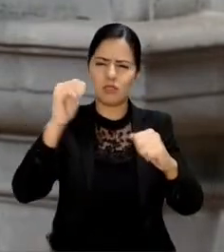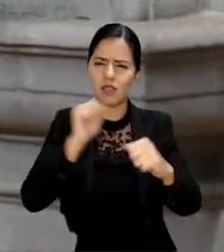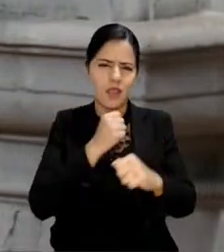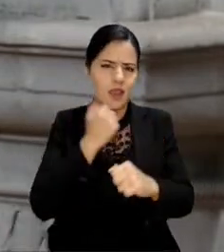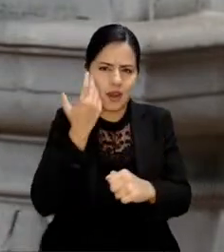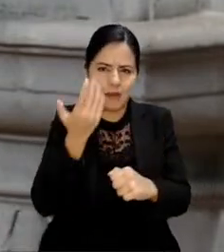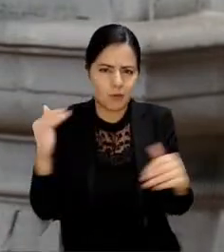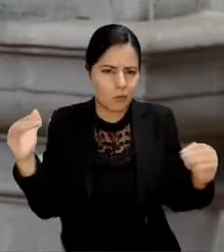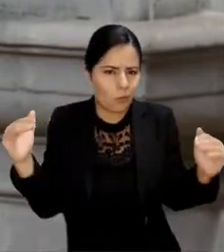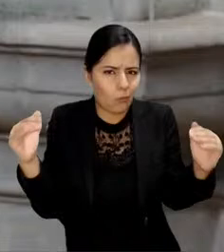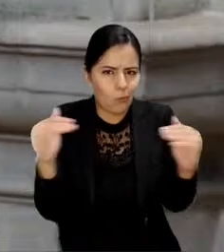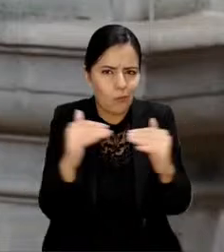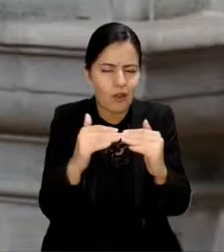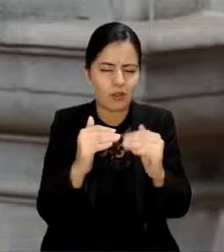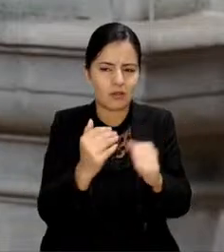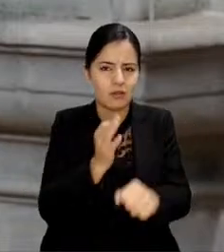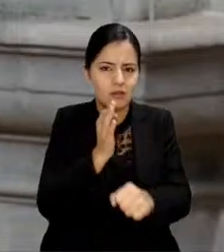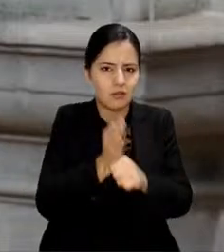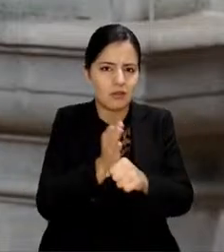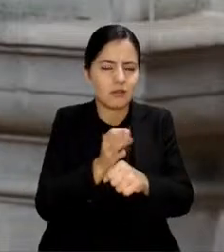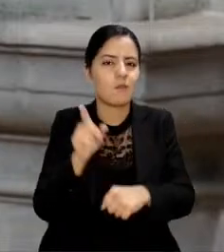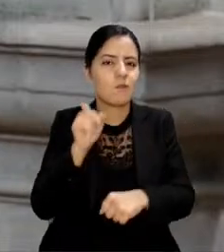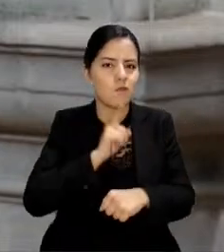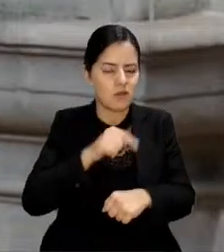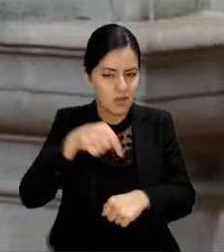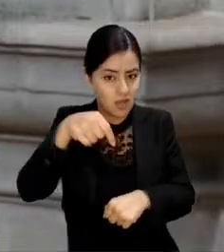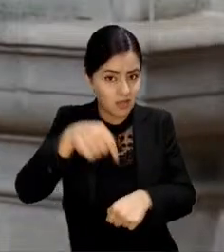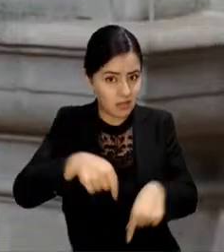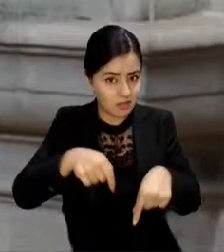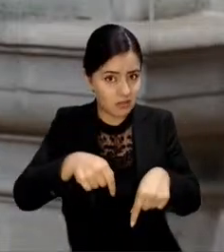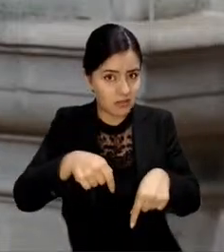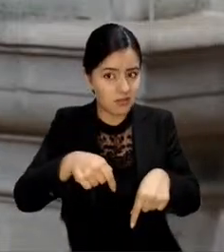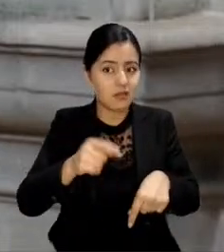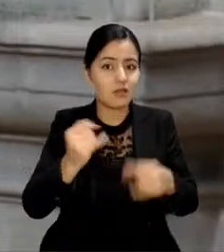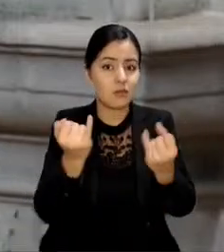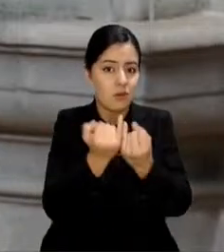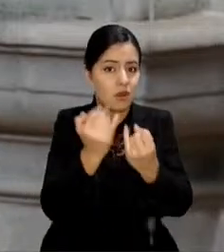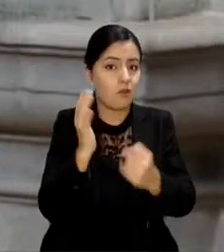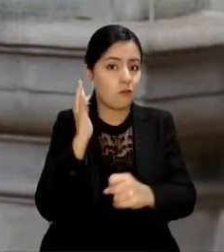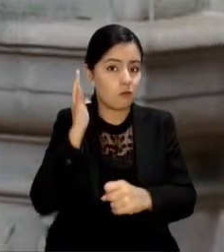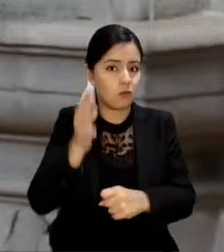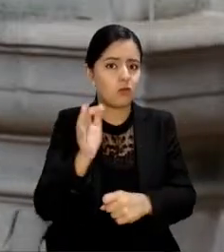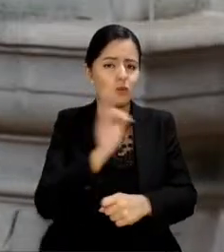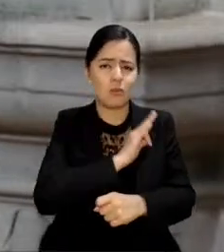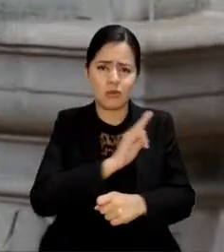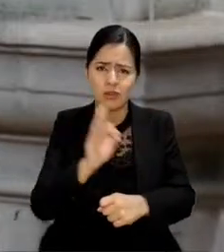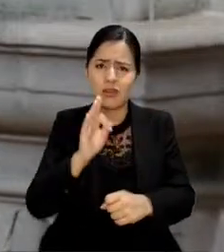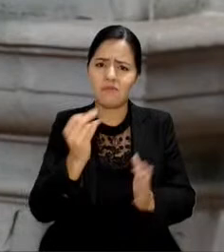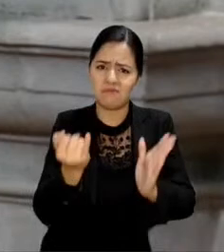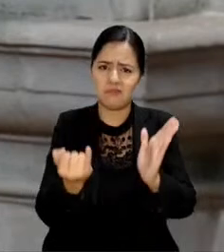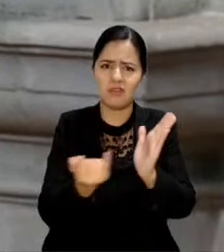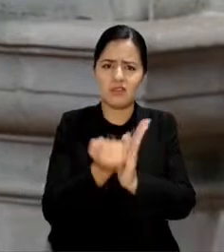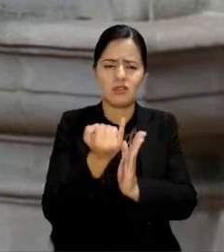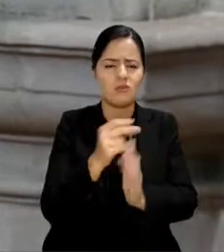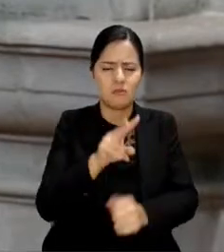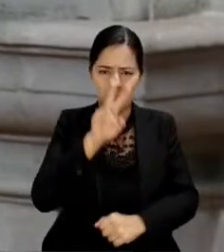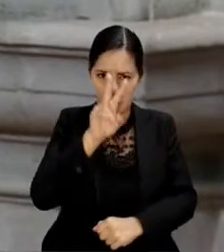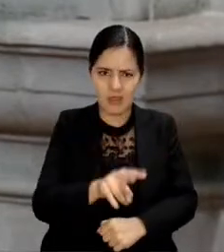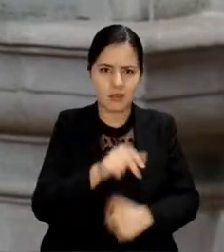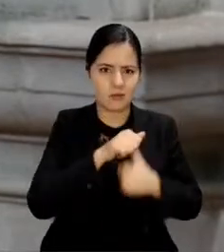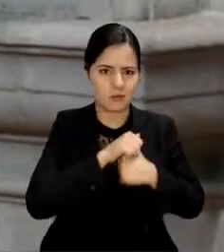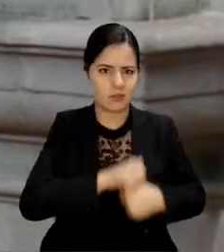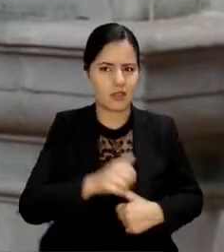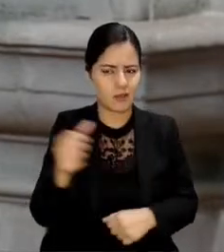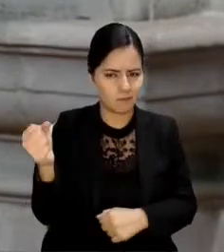nuestro deber hacer que las mujeres que estamos hoy aquí en un futuro tengan la posibilidad del acceso a la toma de decisiones,